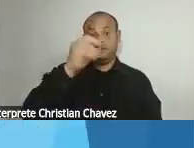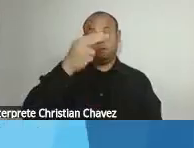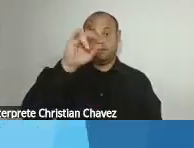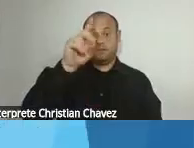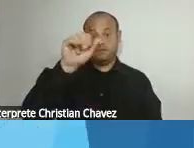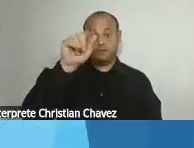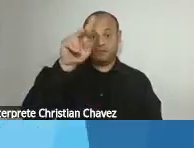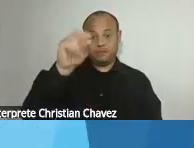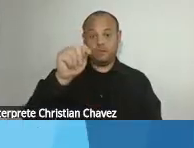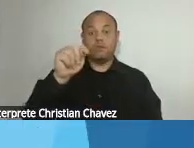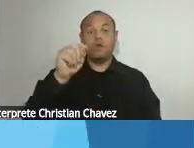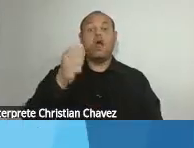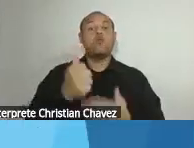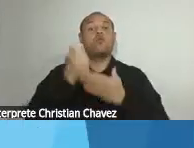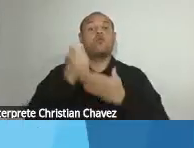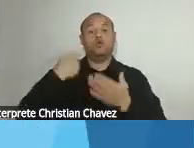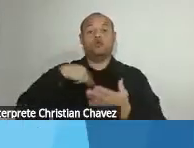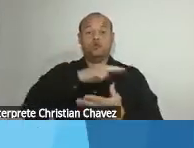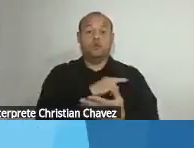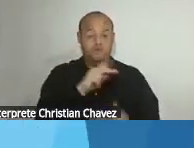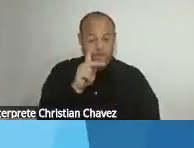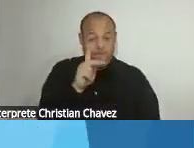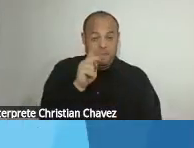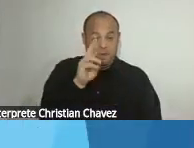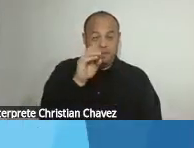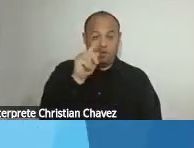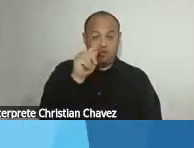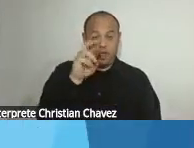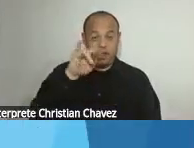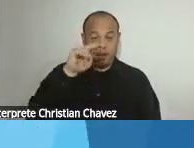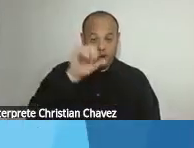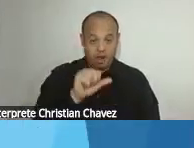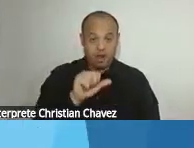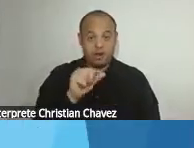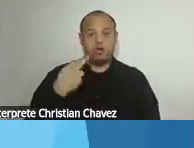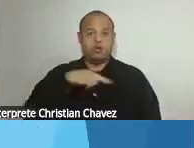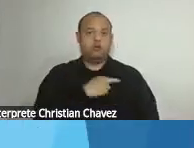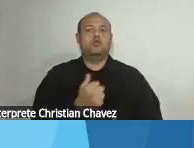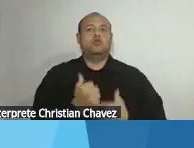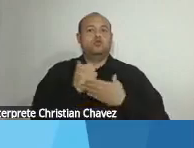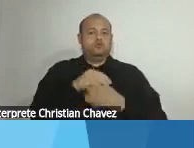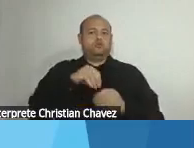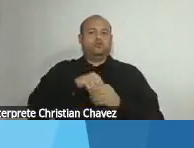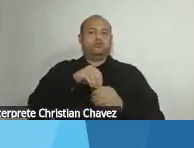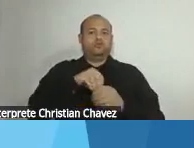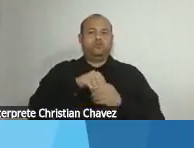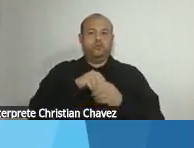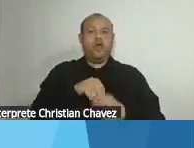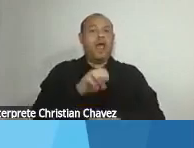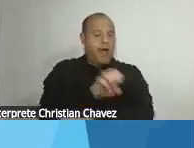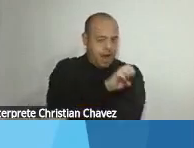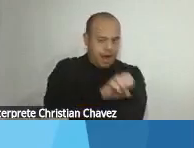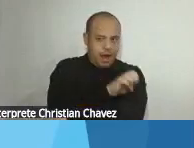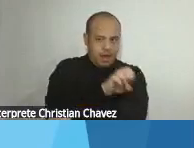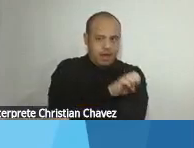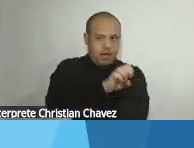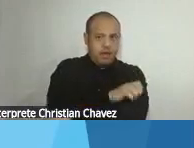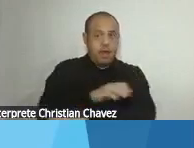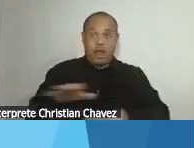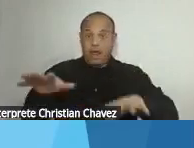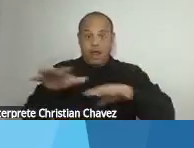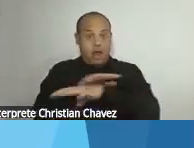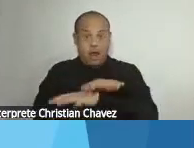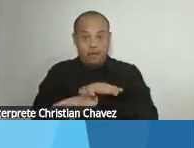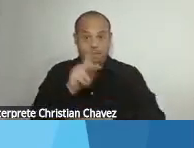significa eso? Que utilizamos el carbohidrato como fuente de energía y no la proteína. nos ayuda bastante a que